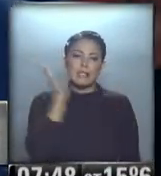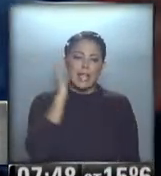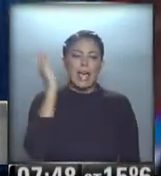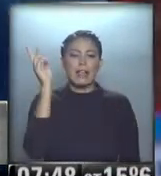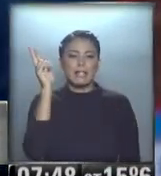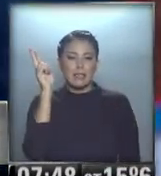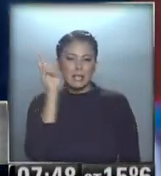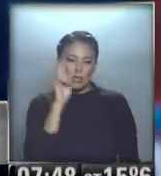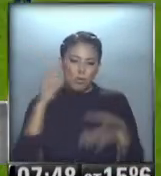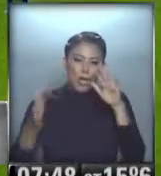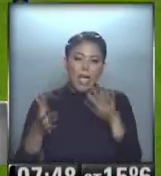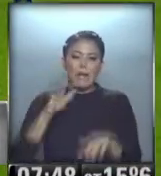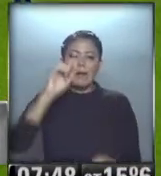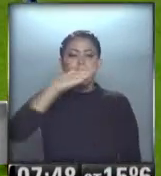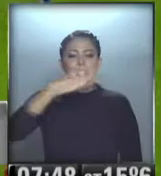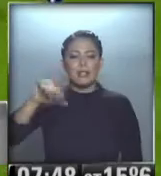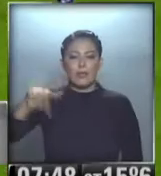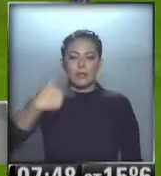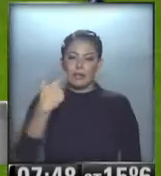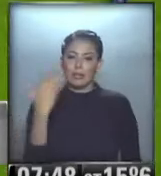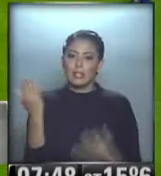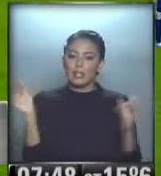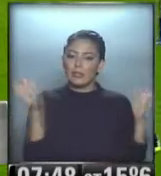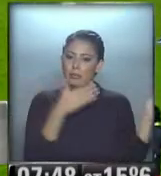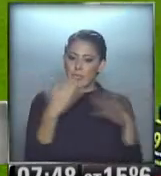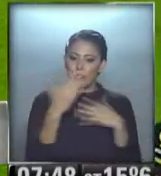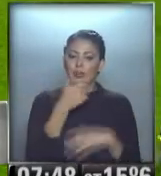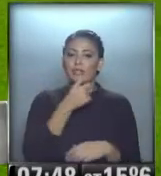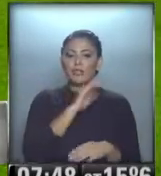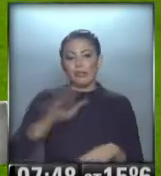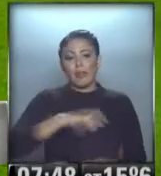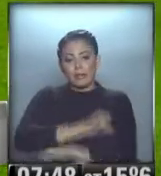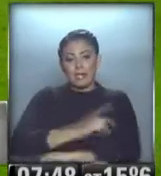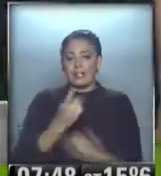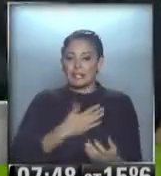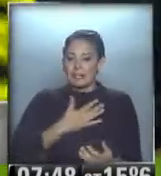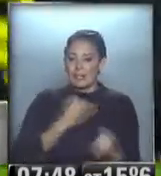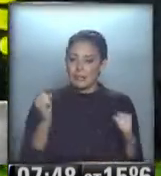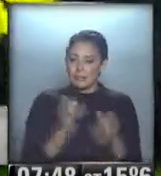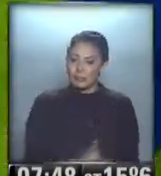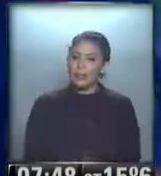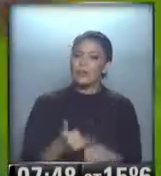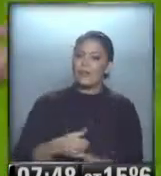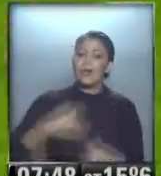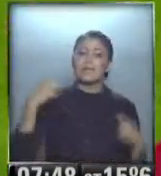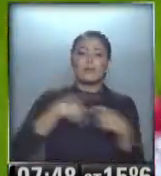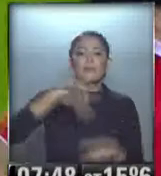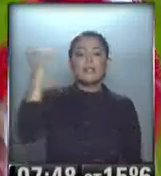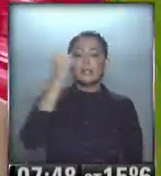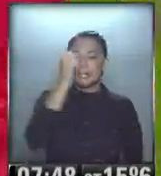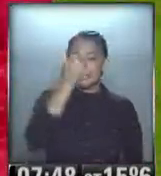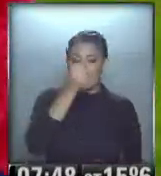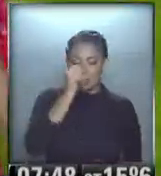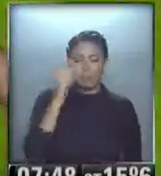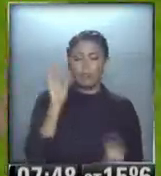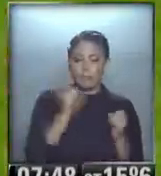19 grados. Vientito del río en Avellaneda se siente. Así que vamos con el abrigo, Mariano. Bueno, los partidos más importantes del fin de semana, el